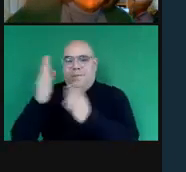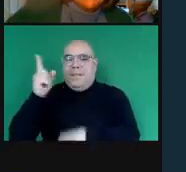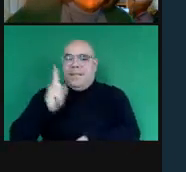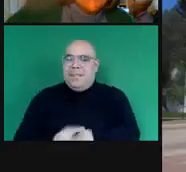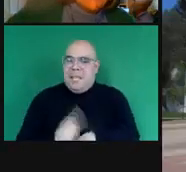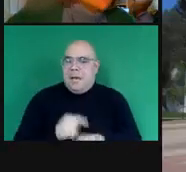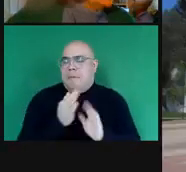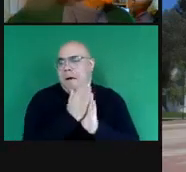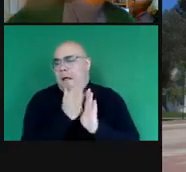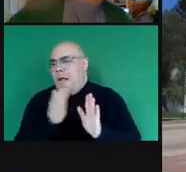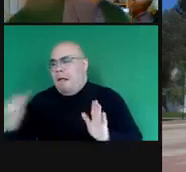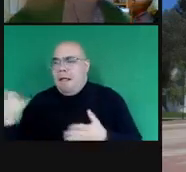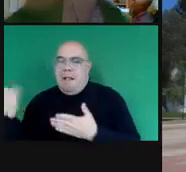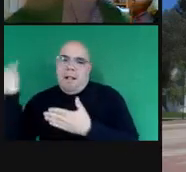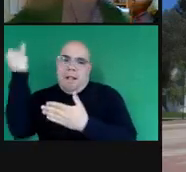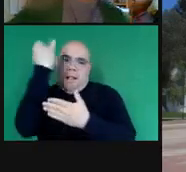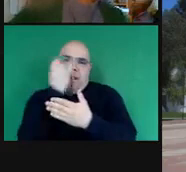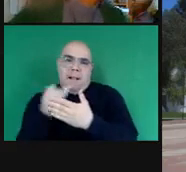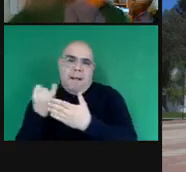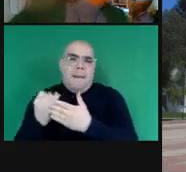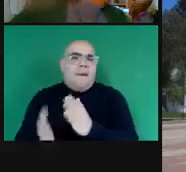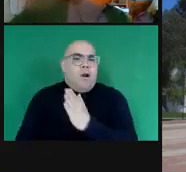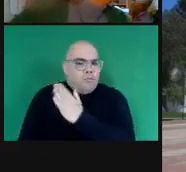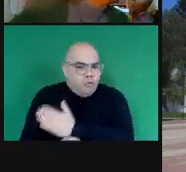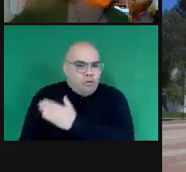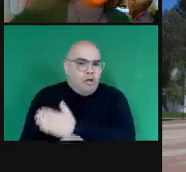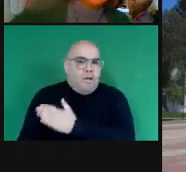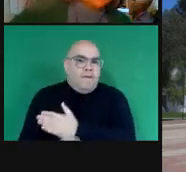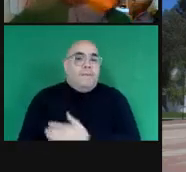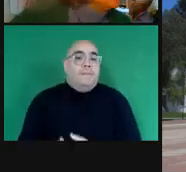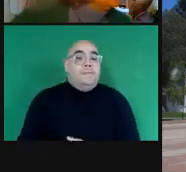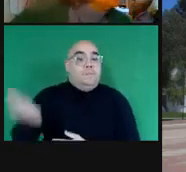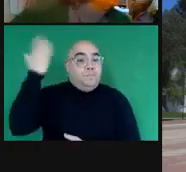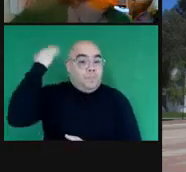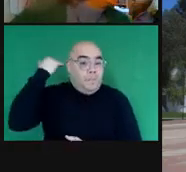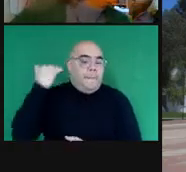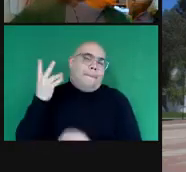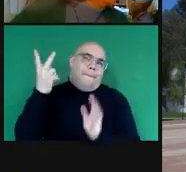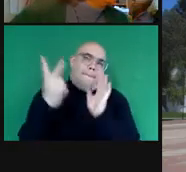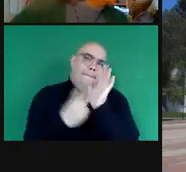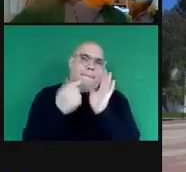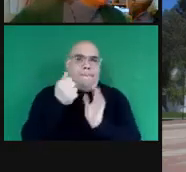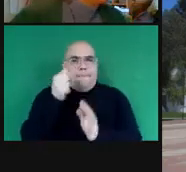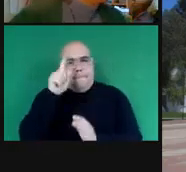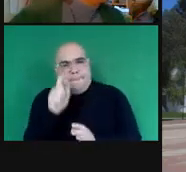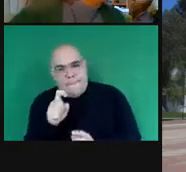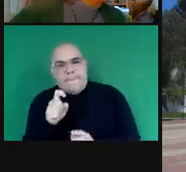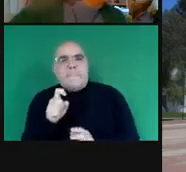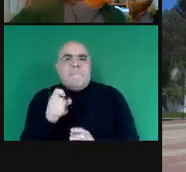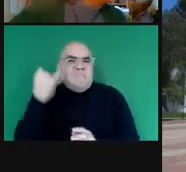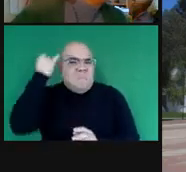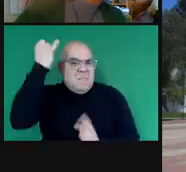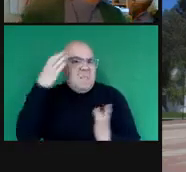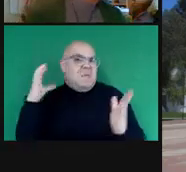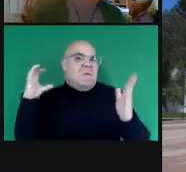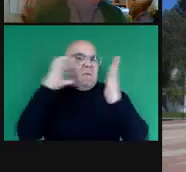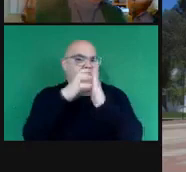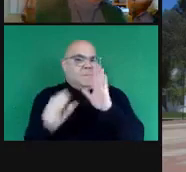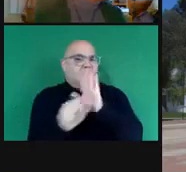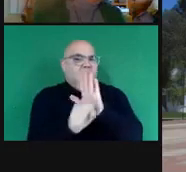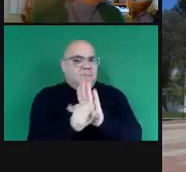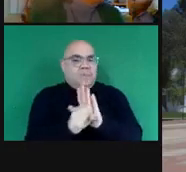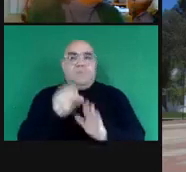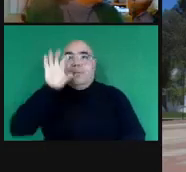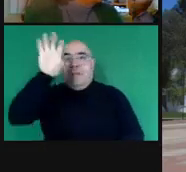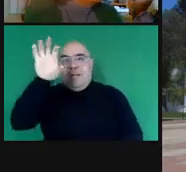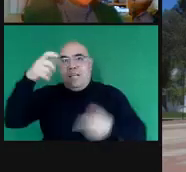para pintarlo, pero permanece. Hace unos años, en el 2016, intentaron poner otro símbolo al lado del Che